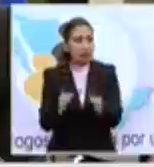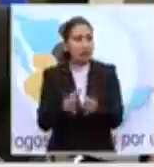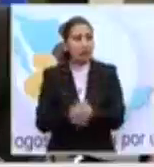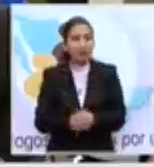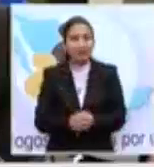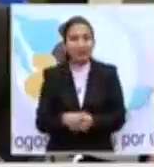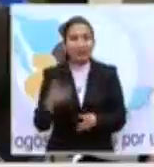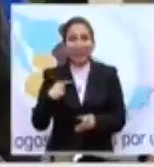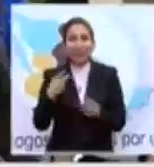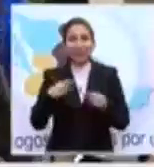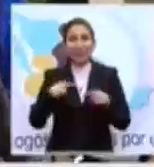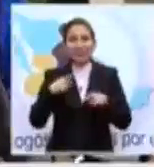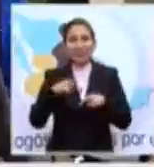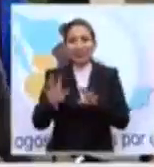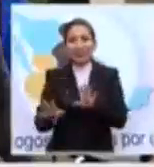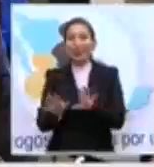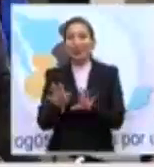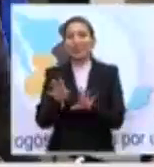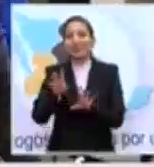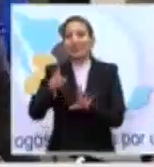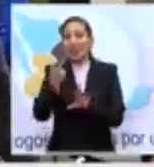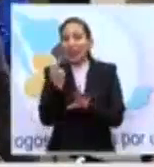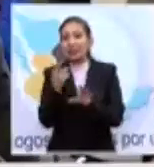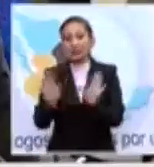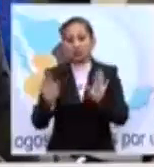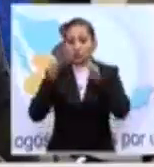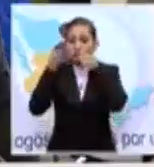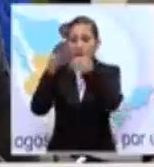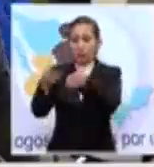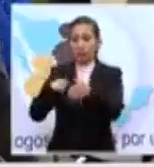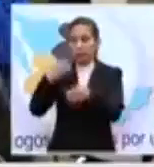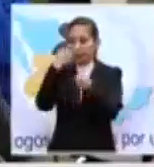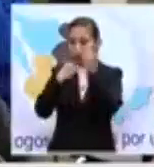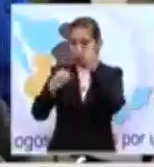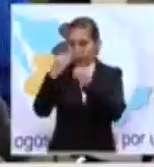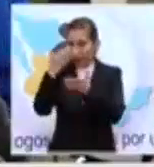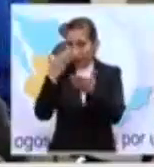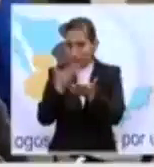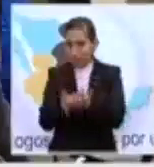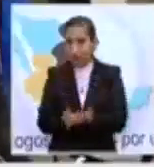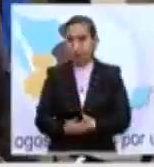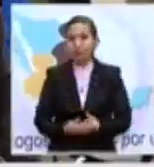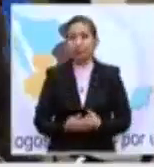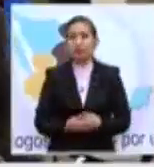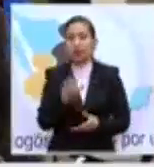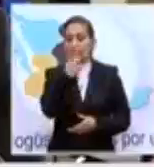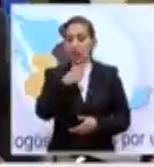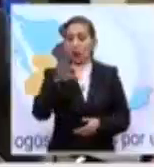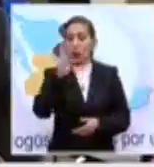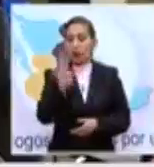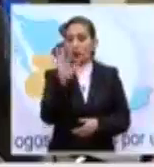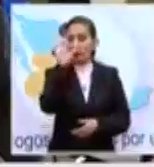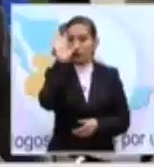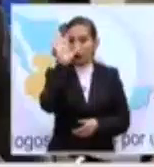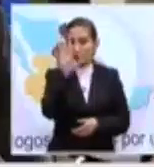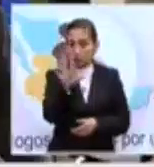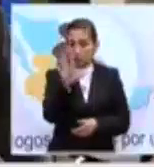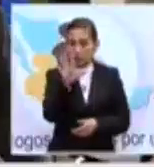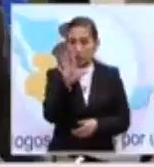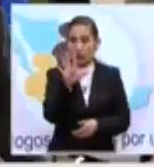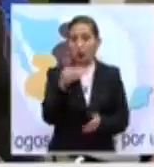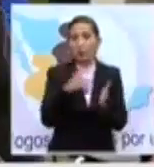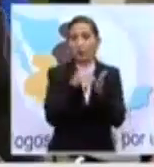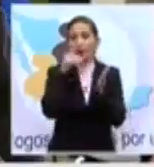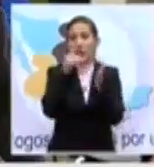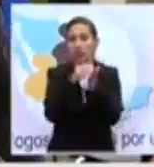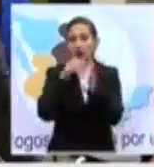los destinatarios, que eventualmente son los consumidores de los bienes y los servicios que se producen en las 145